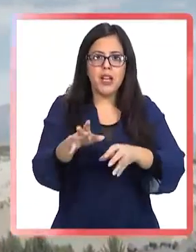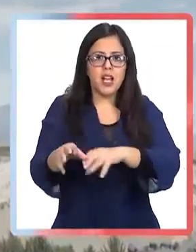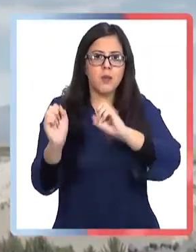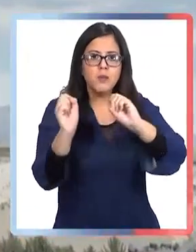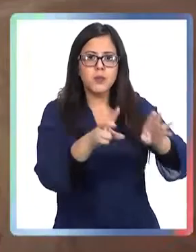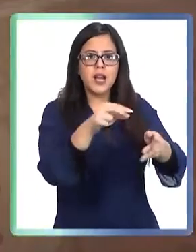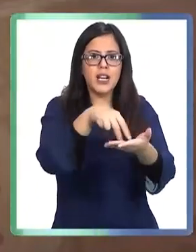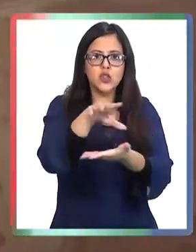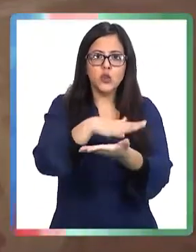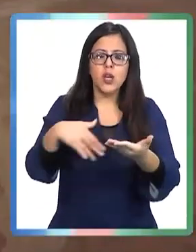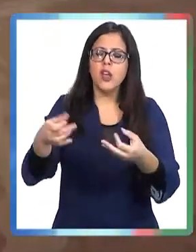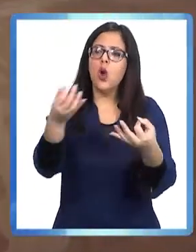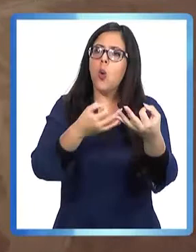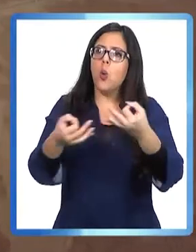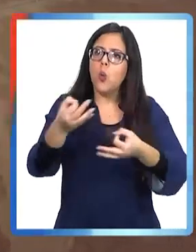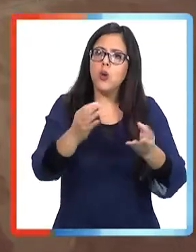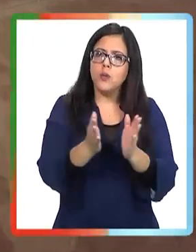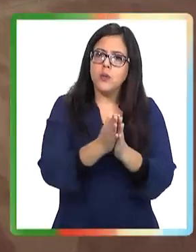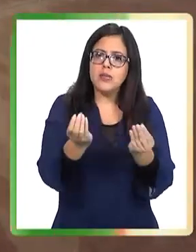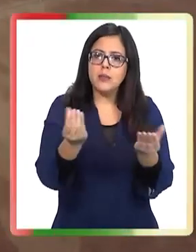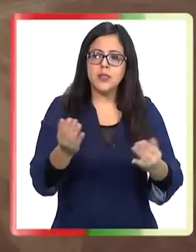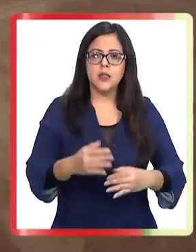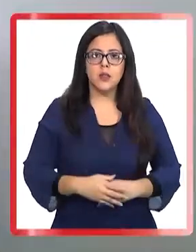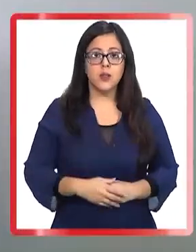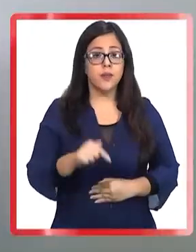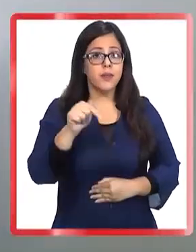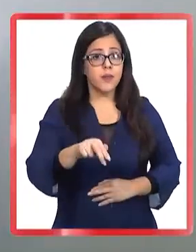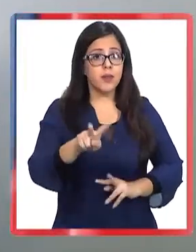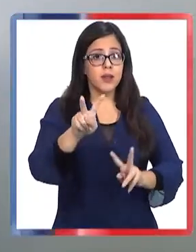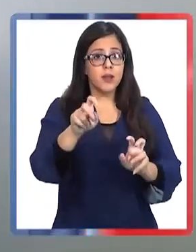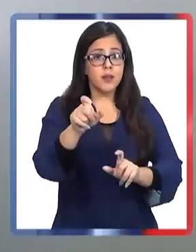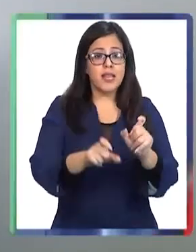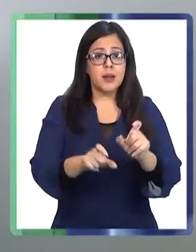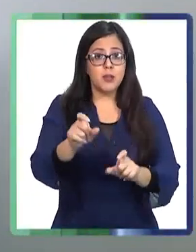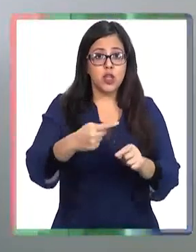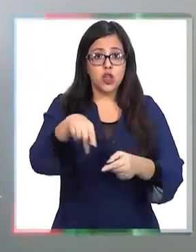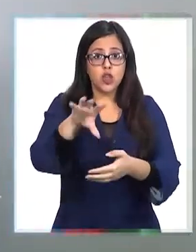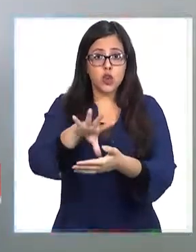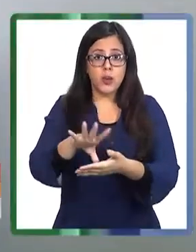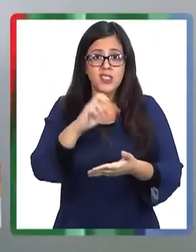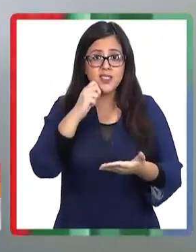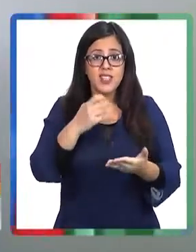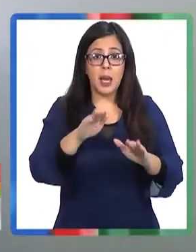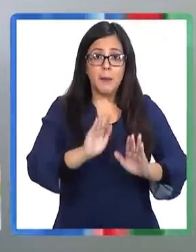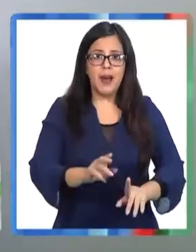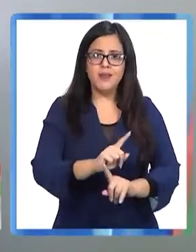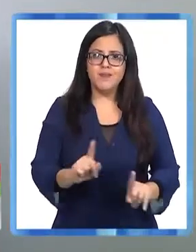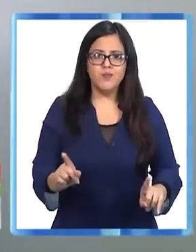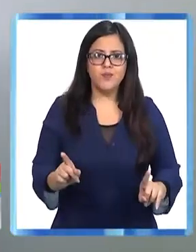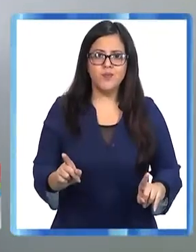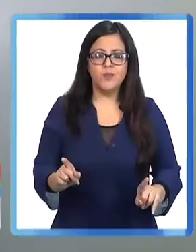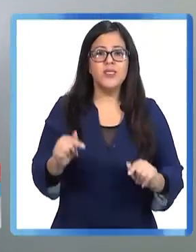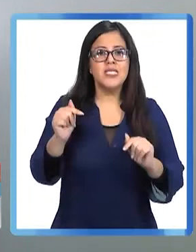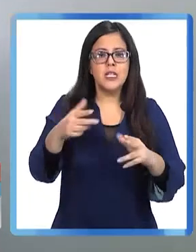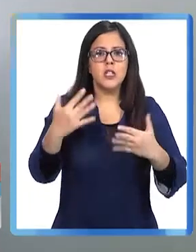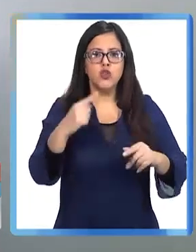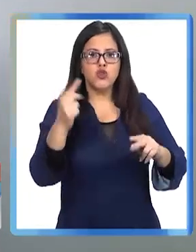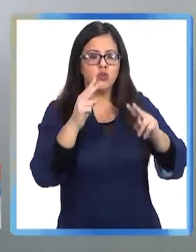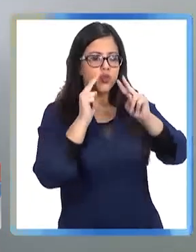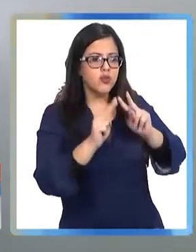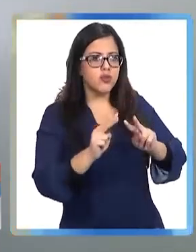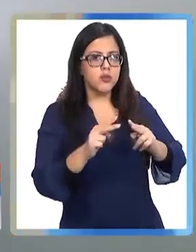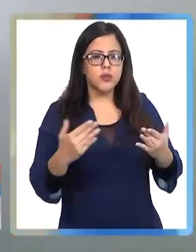a distintas ciudades. Cuéntenos un poquito de eso que está ocurriendo. El flujo migratorio, reitero, no ha cesado y lo que